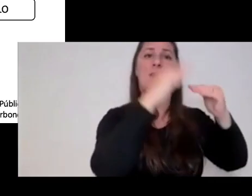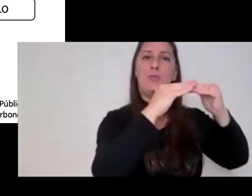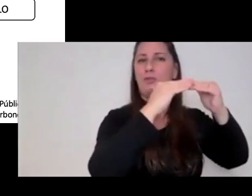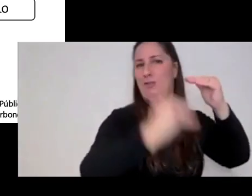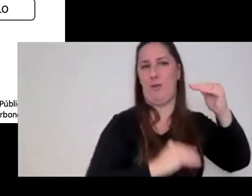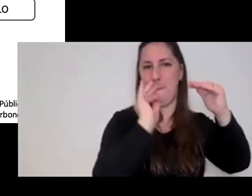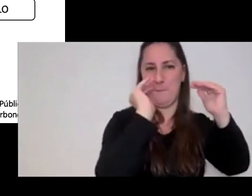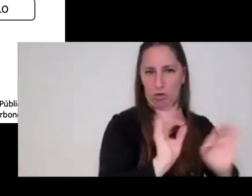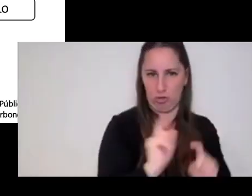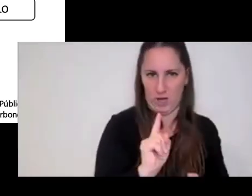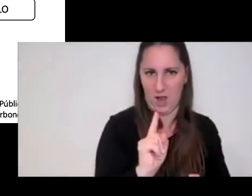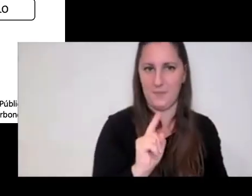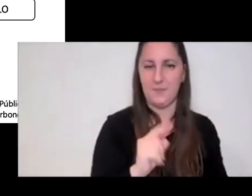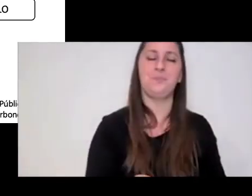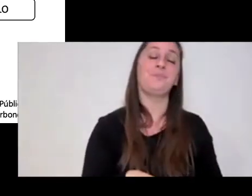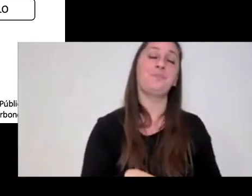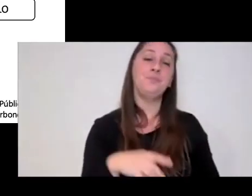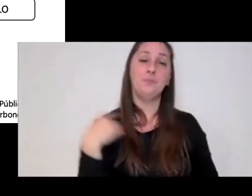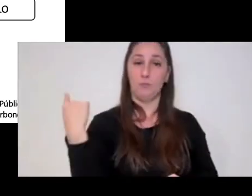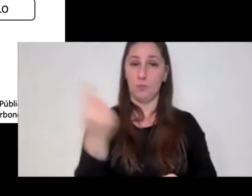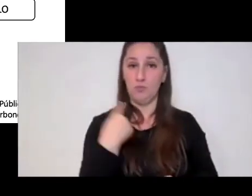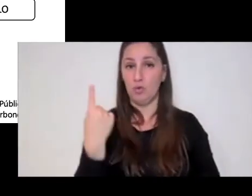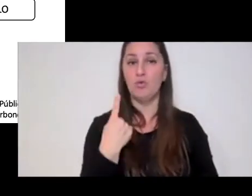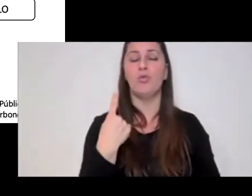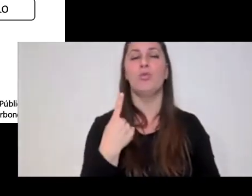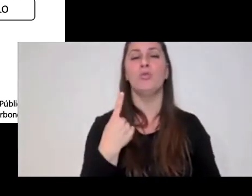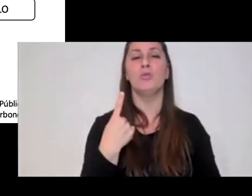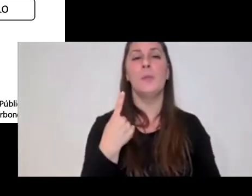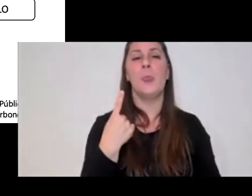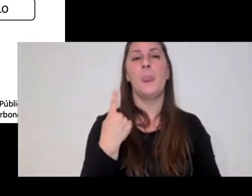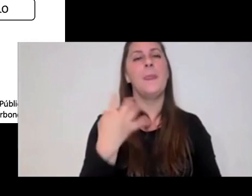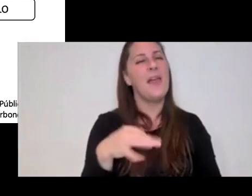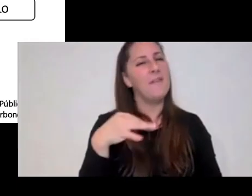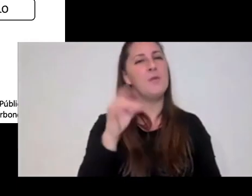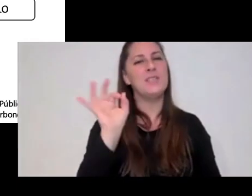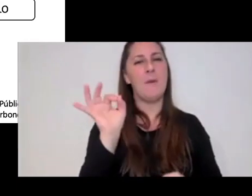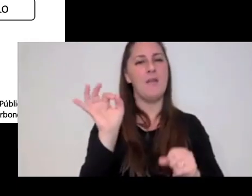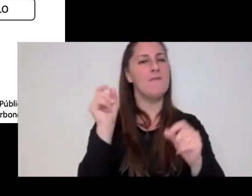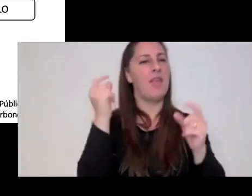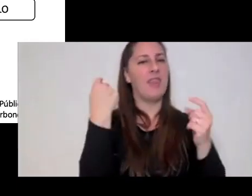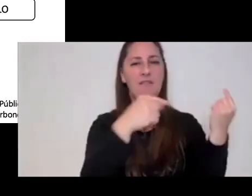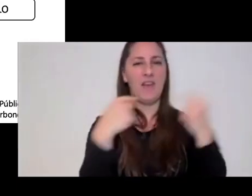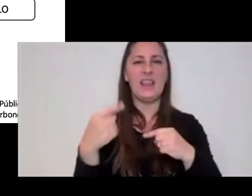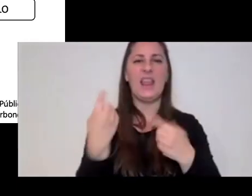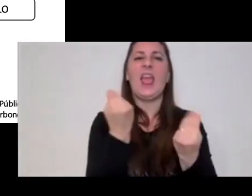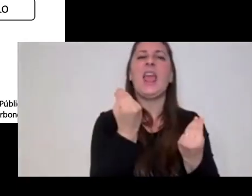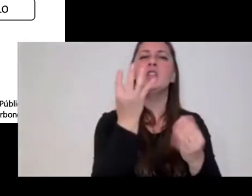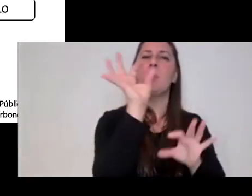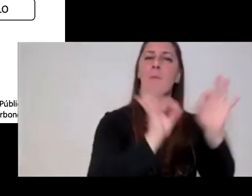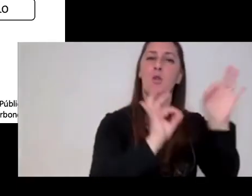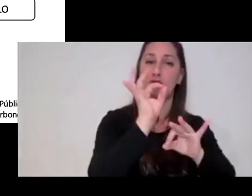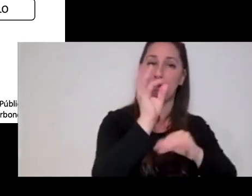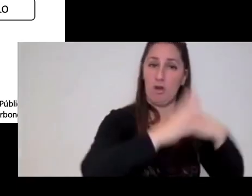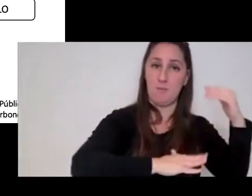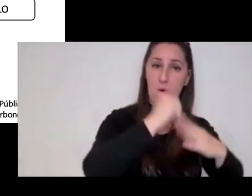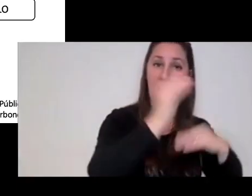Ahora, nosotros vamos a tener que diferenciar el concepto de qué es un proyecto inmobiliario habilitado para